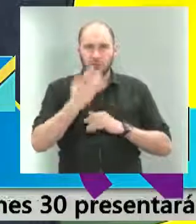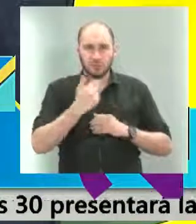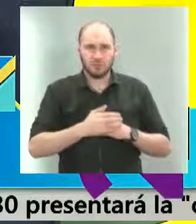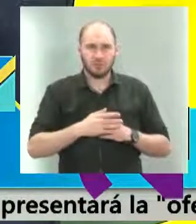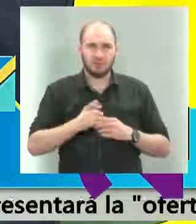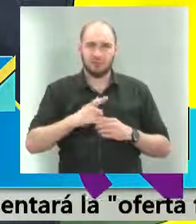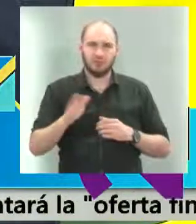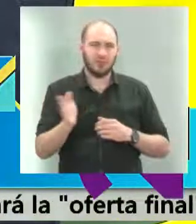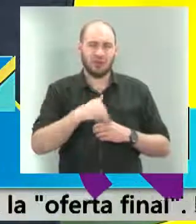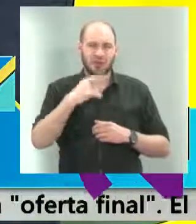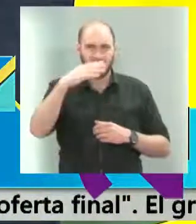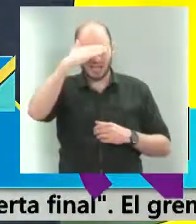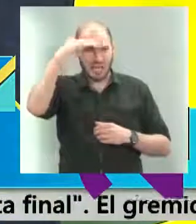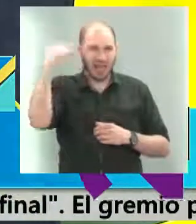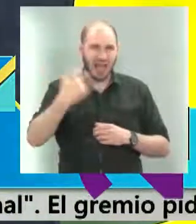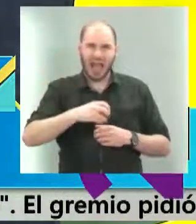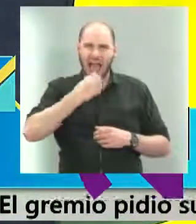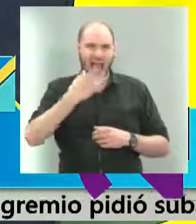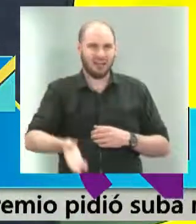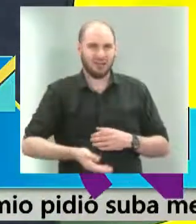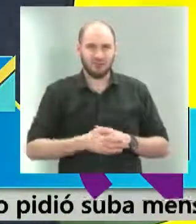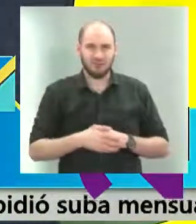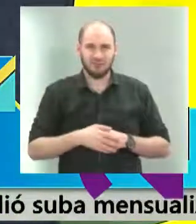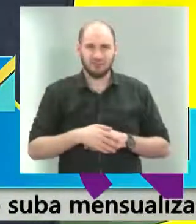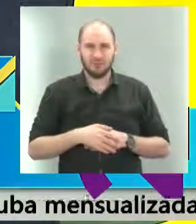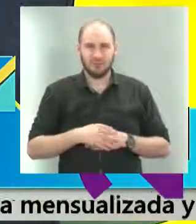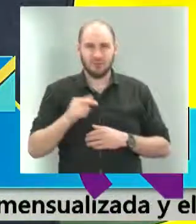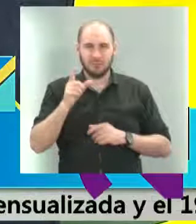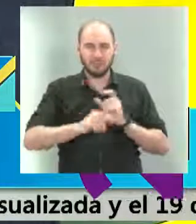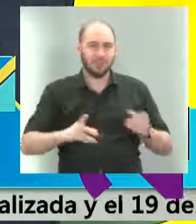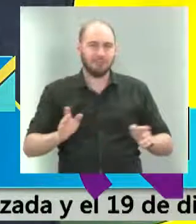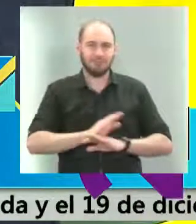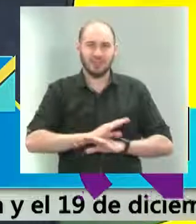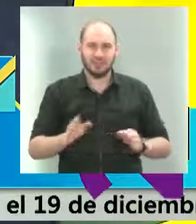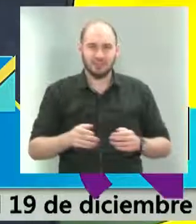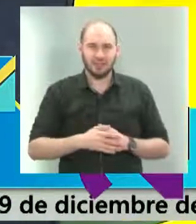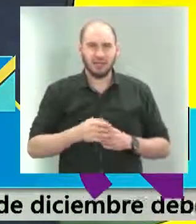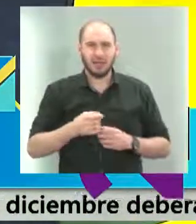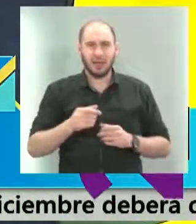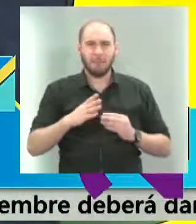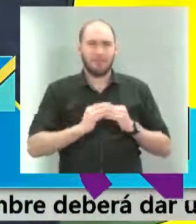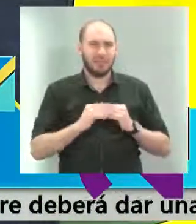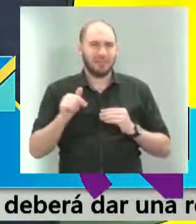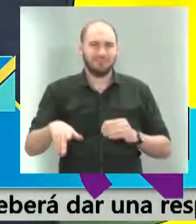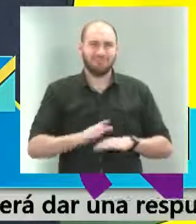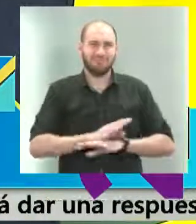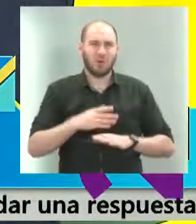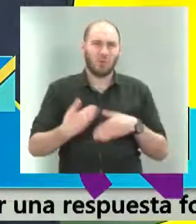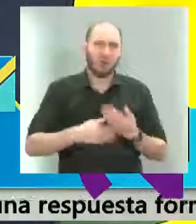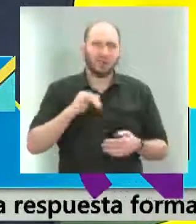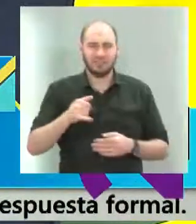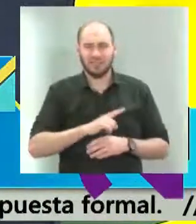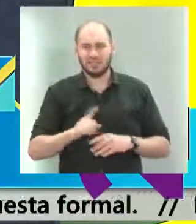están hastiados y asqueados de esto. Ya viste, ¿no? Que nadie más quiere saber nada de este papelón, de si juega o no se